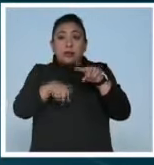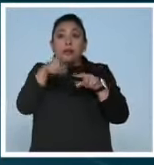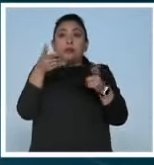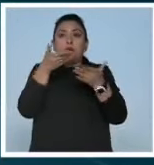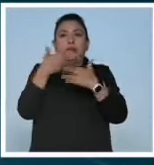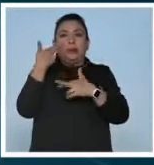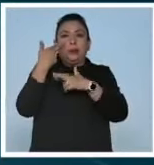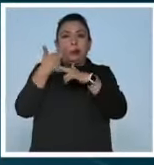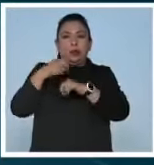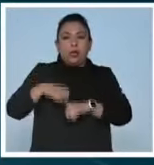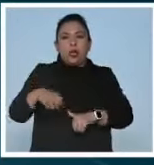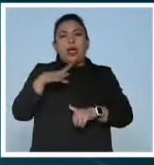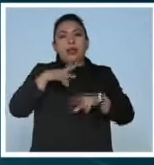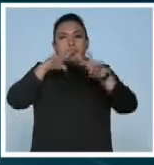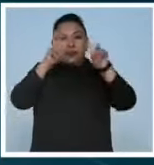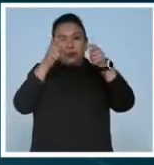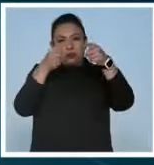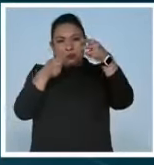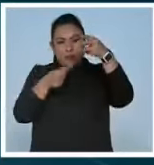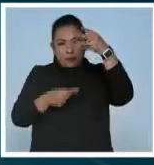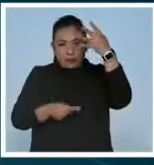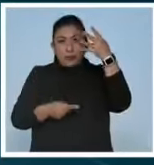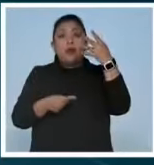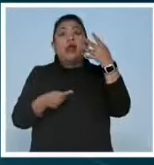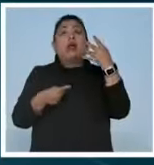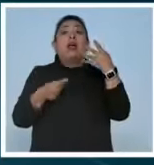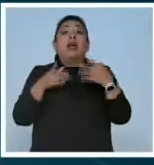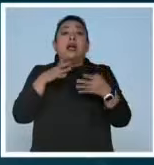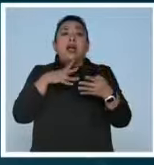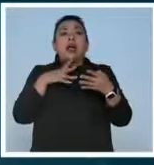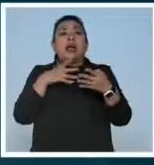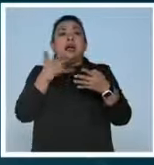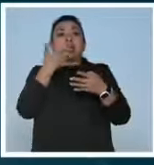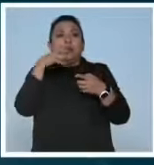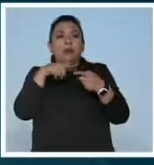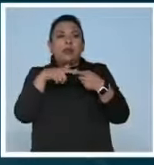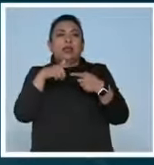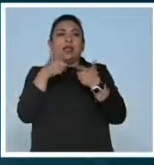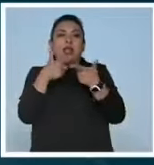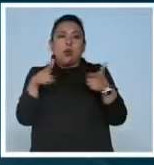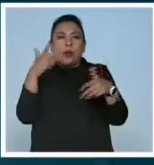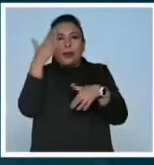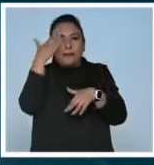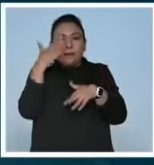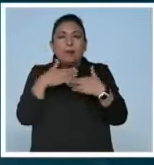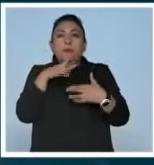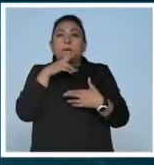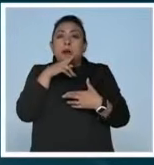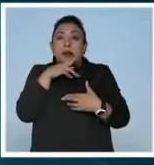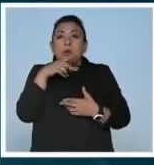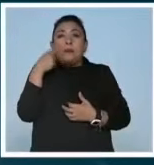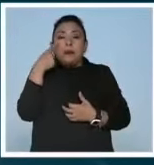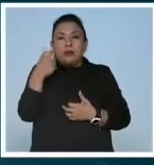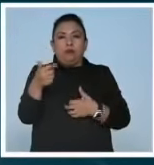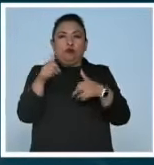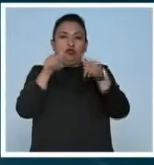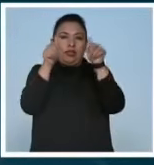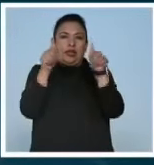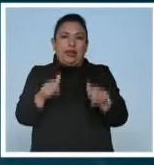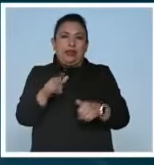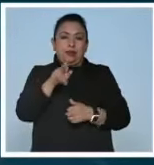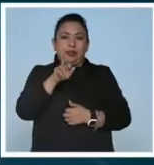propuesta curatorial dividida en ejes temáticos que abarcan la geometría, el lenguaje y la memoria, preocupaciones presentes en la trayectoria artística de Vicente